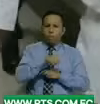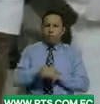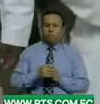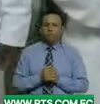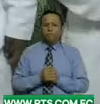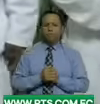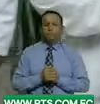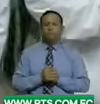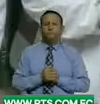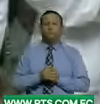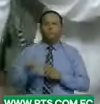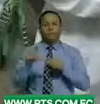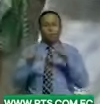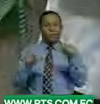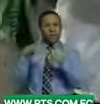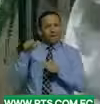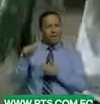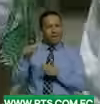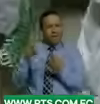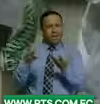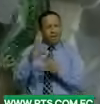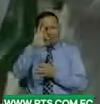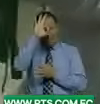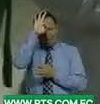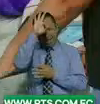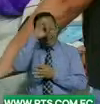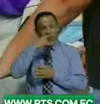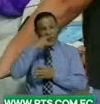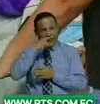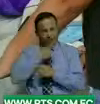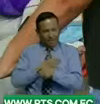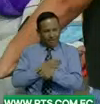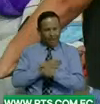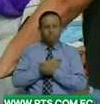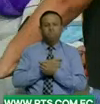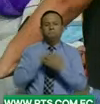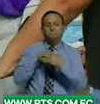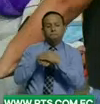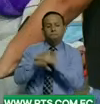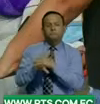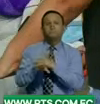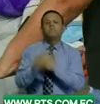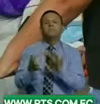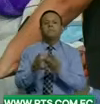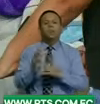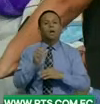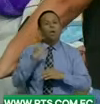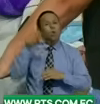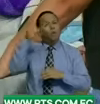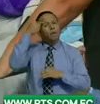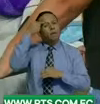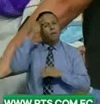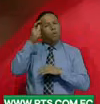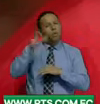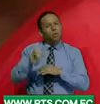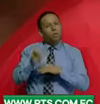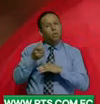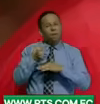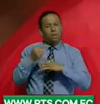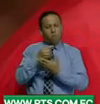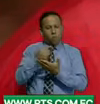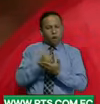Hasta el área de cirugía plástica del Hospital Francisco de Casa Bustamante arribó el gobernador del Guayas, Alberto